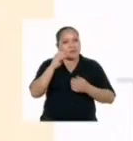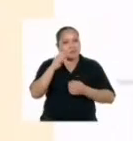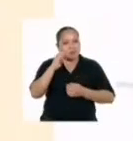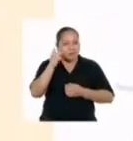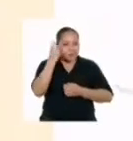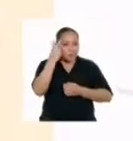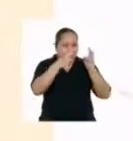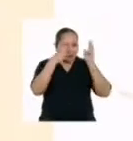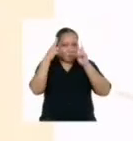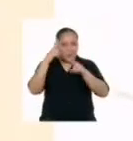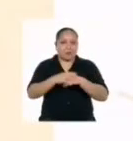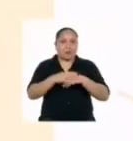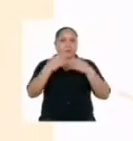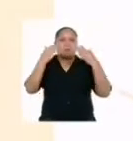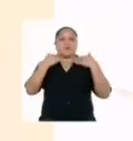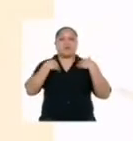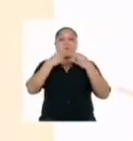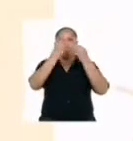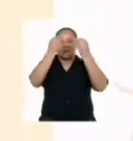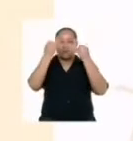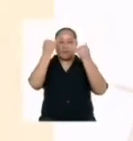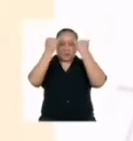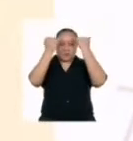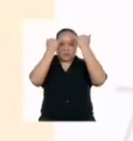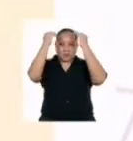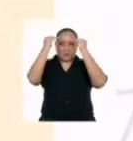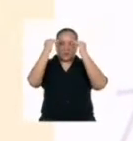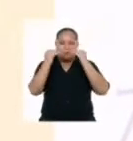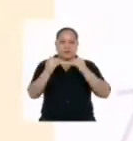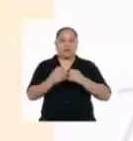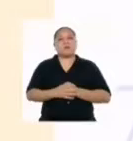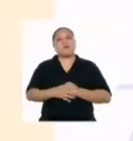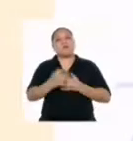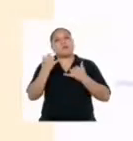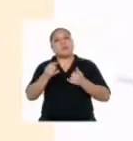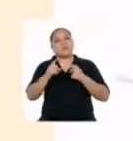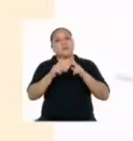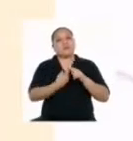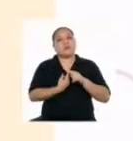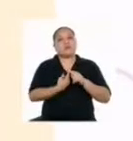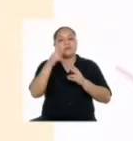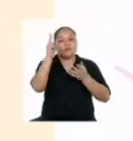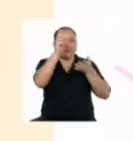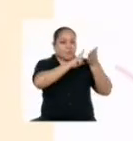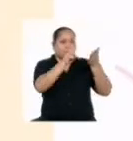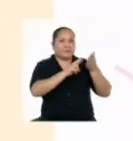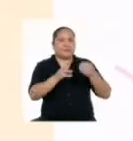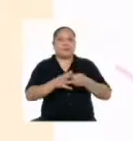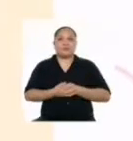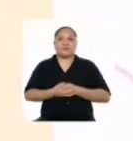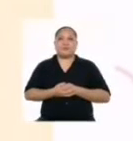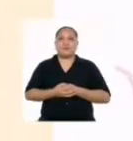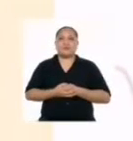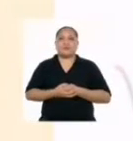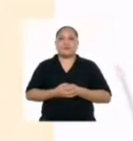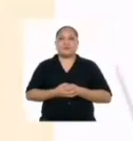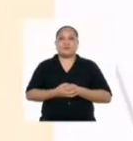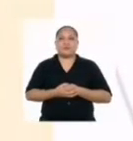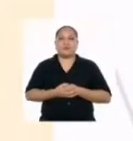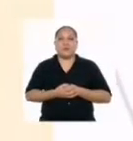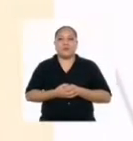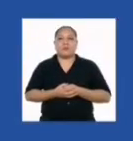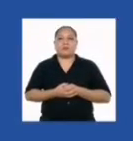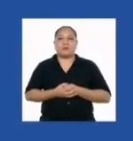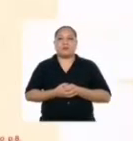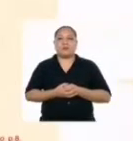dan cuenta? Ya tenemos varias pistas. Ahora empecemos con la lectura.